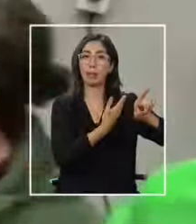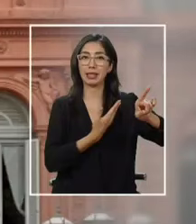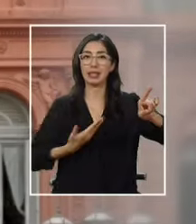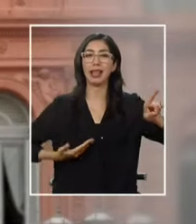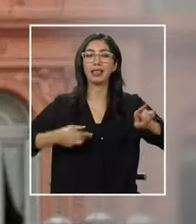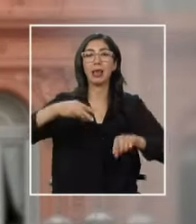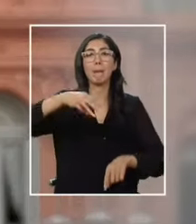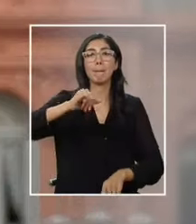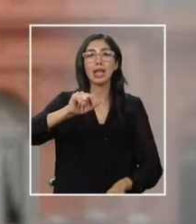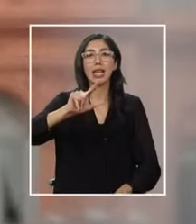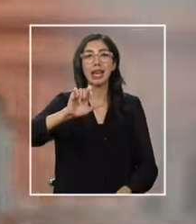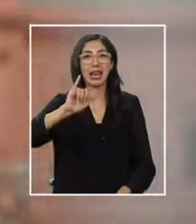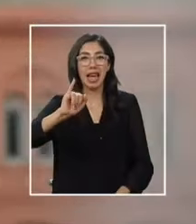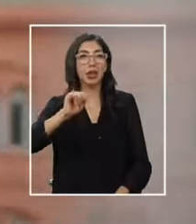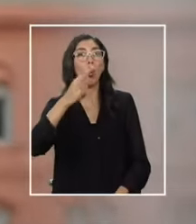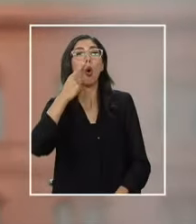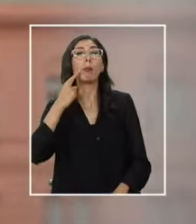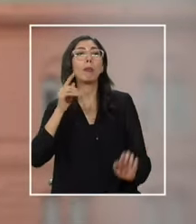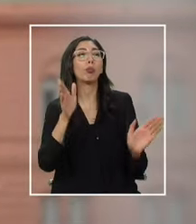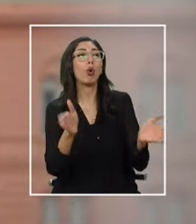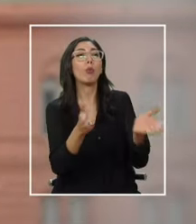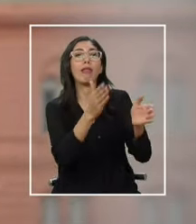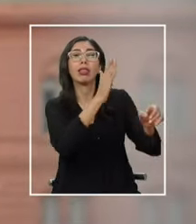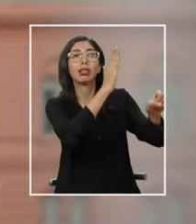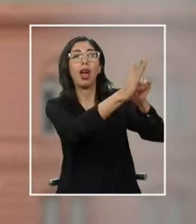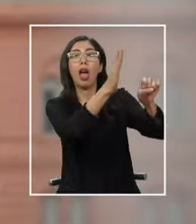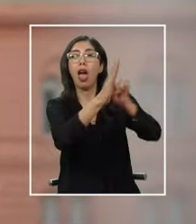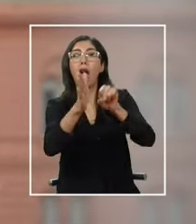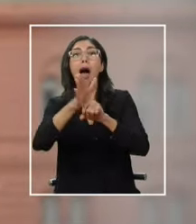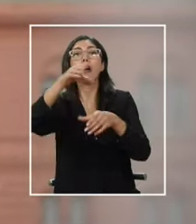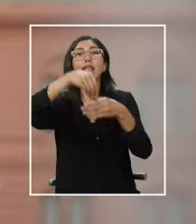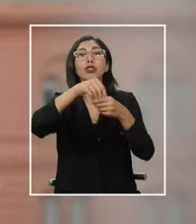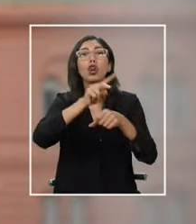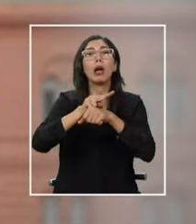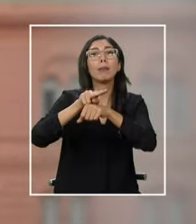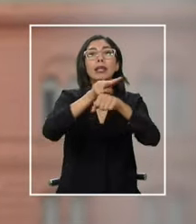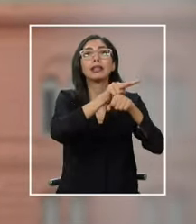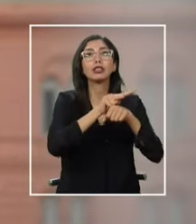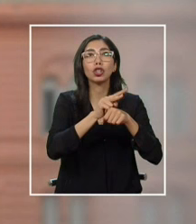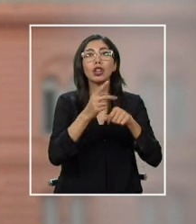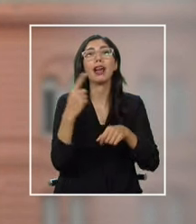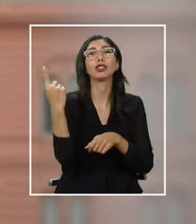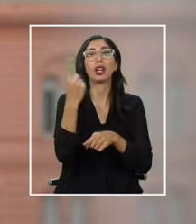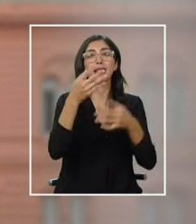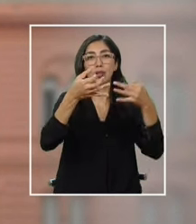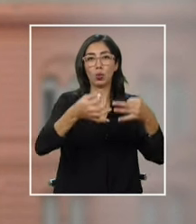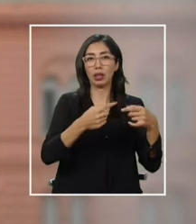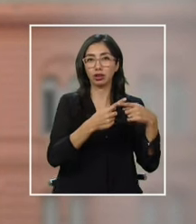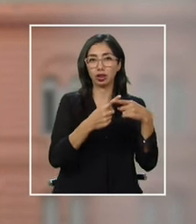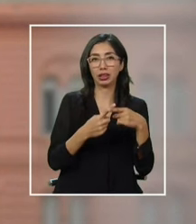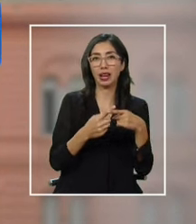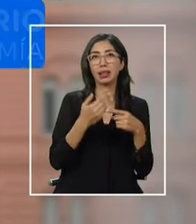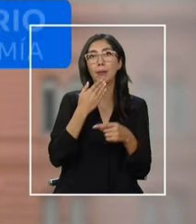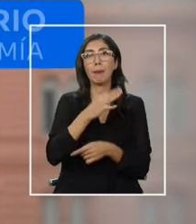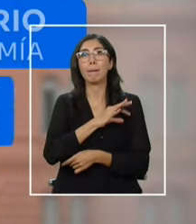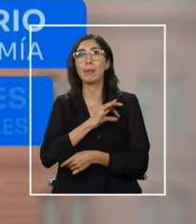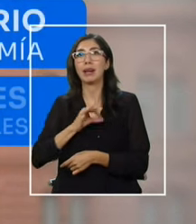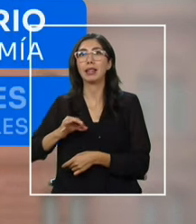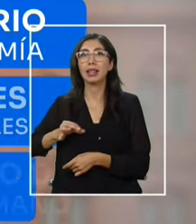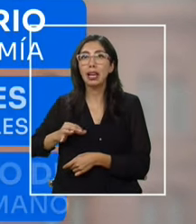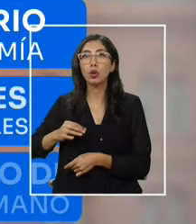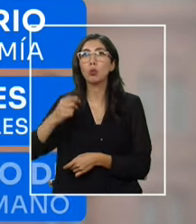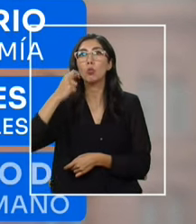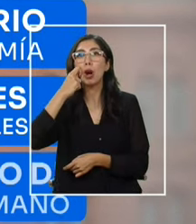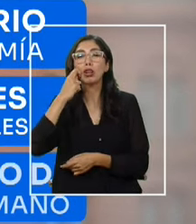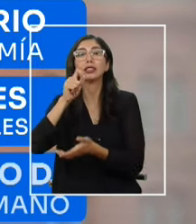Milei, que promovió los despidos en entidades como la Administración Nacional de la Seguridad Social, el Ministerio de Capital Humano, la Secretaría